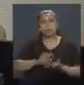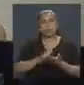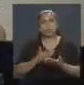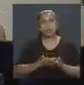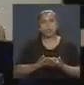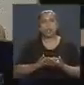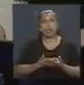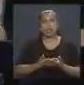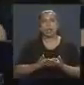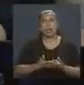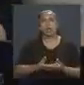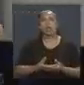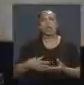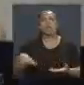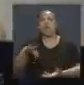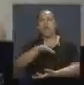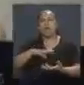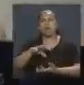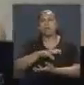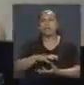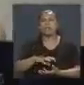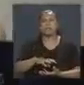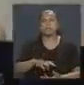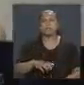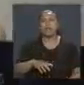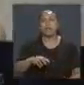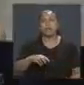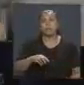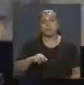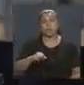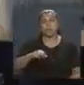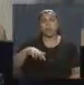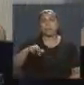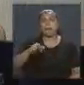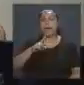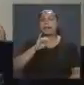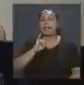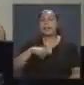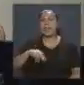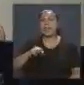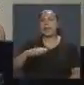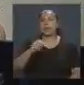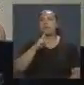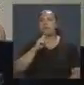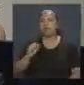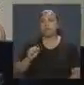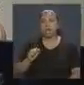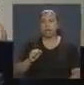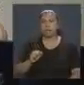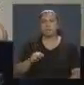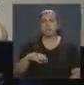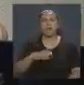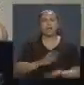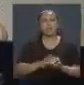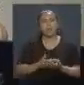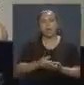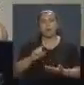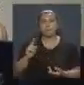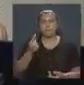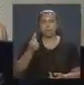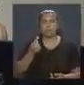la crisis de salud que tenemos en nuestra región de Arica y Parinacota. Y esta crisis se ha acentuado mucho más hoy día en la salud primaria,